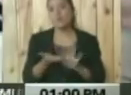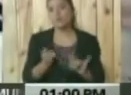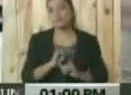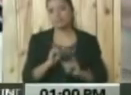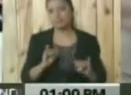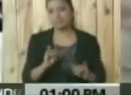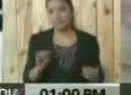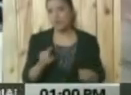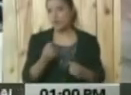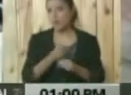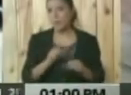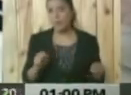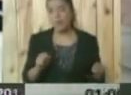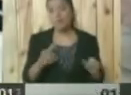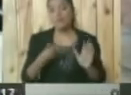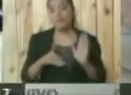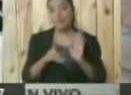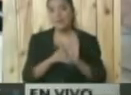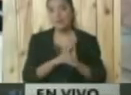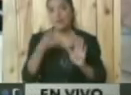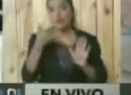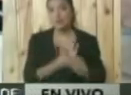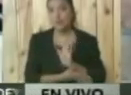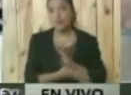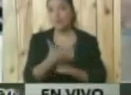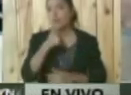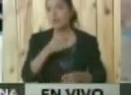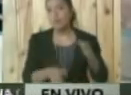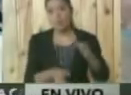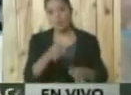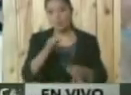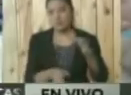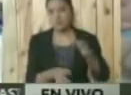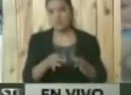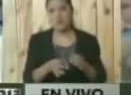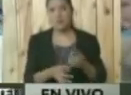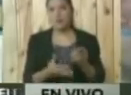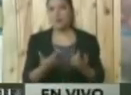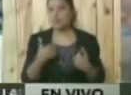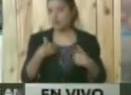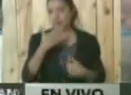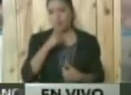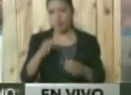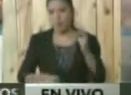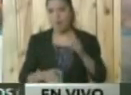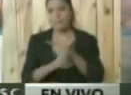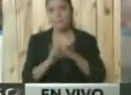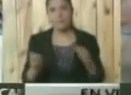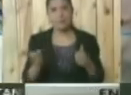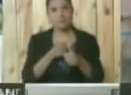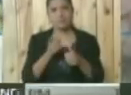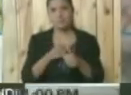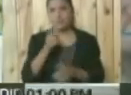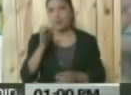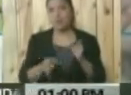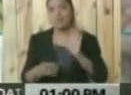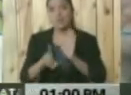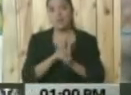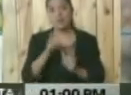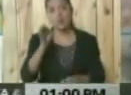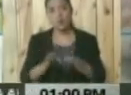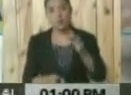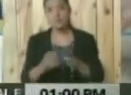puede edificar un derecho sobre una injusticia. Eso es un principio elemental. Yo no soy abogado, pero un principio elemental del derecho y la